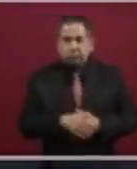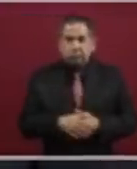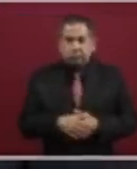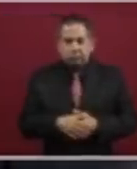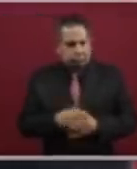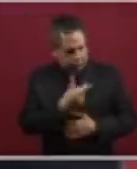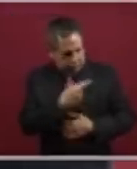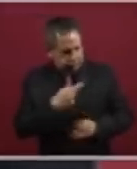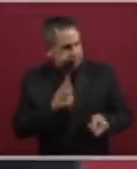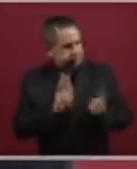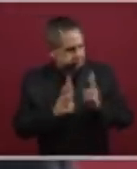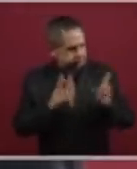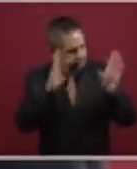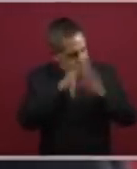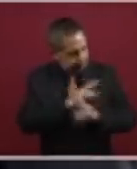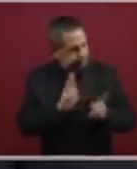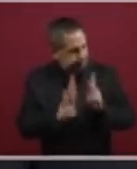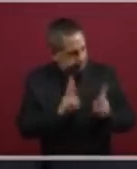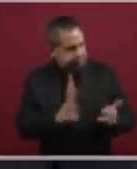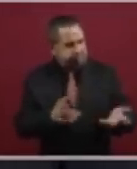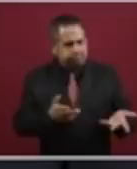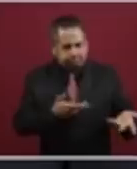diciéndole: vamos a negociar,